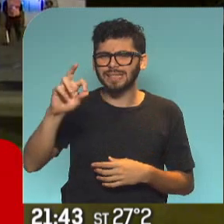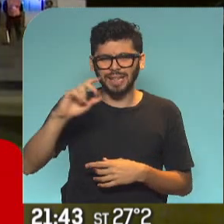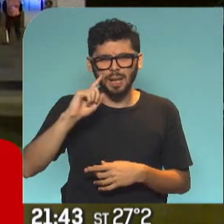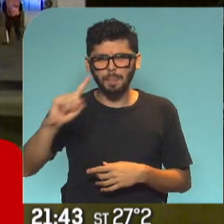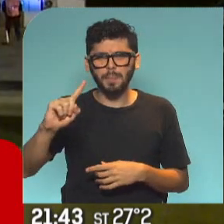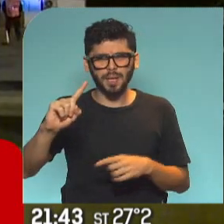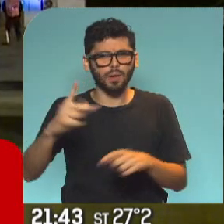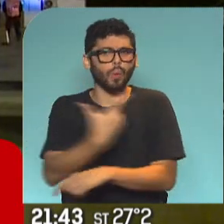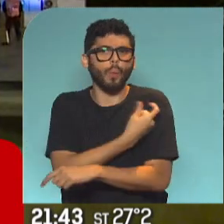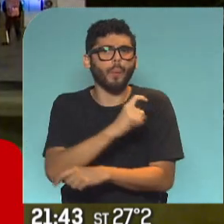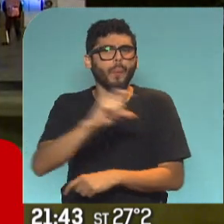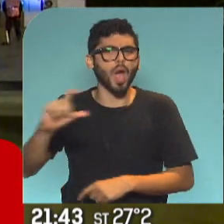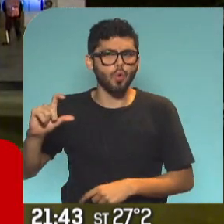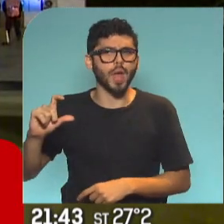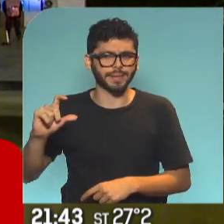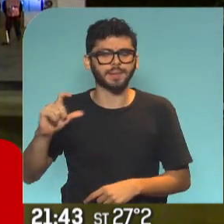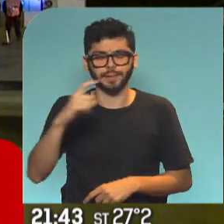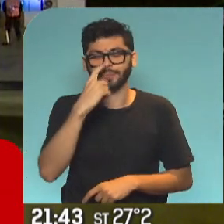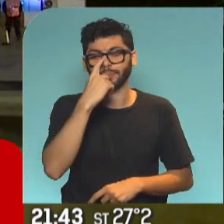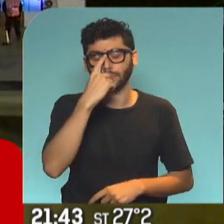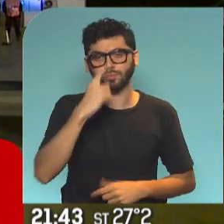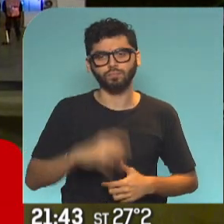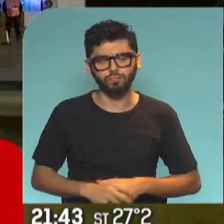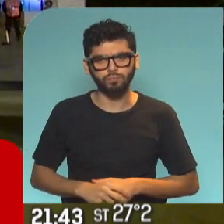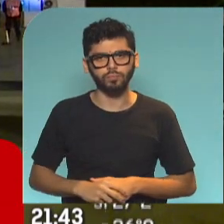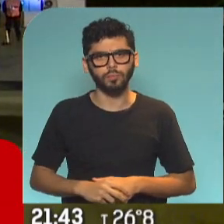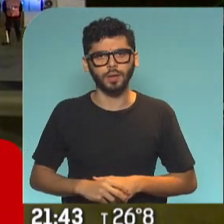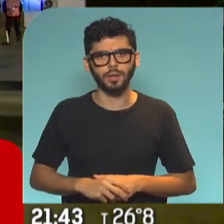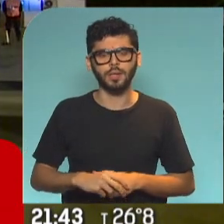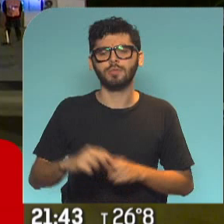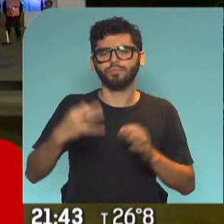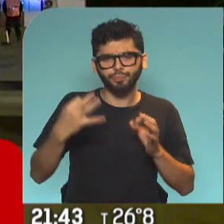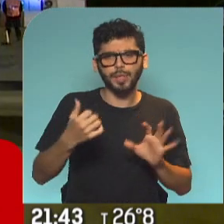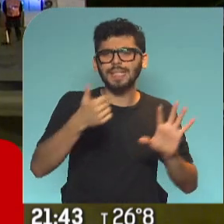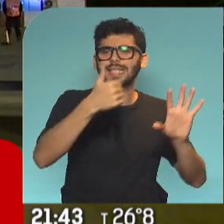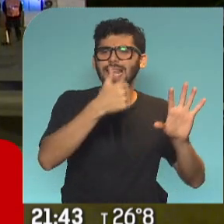300.000 dosis. Han distribuido